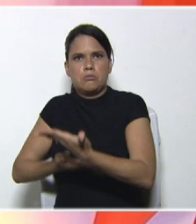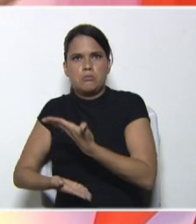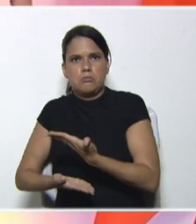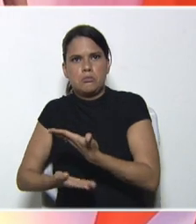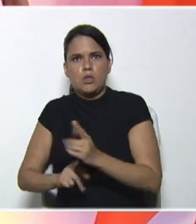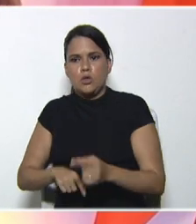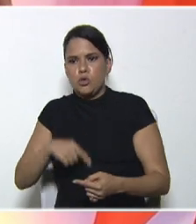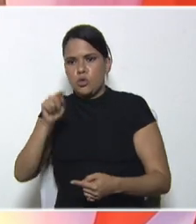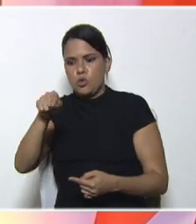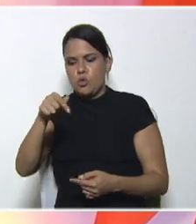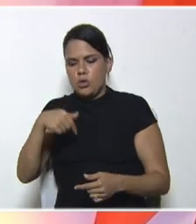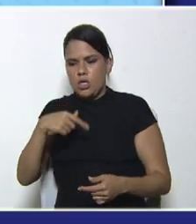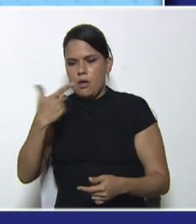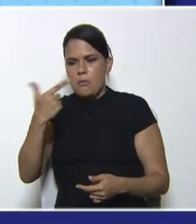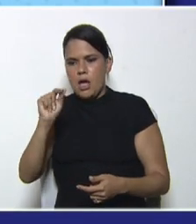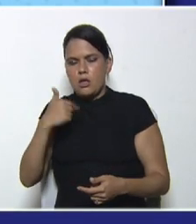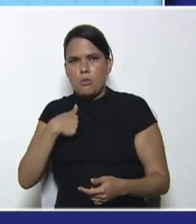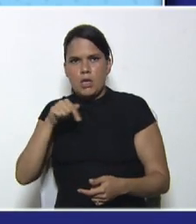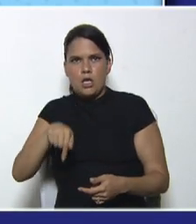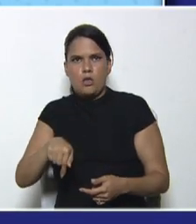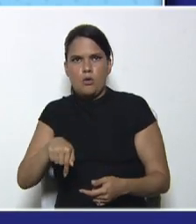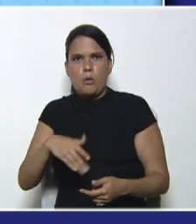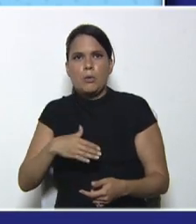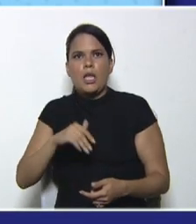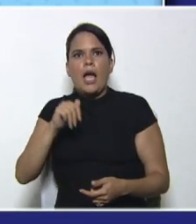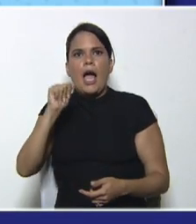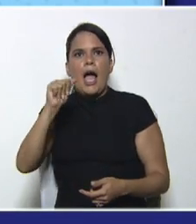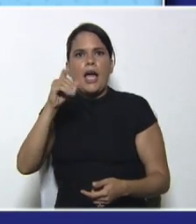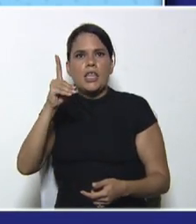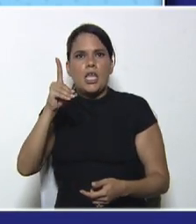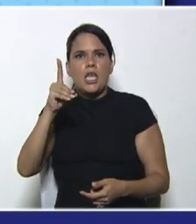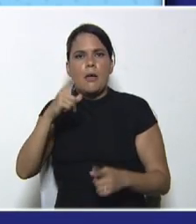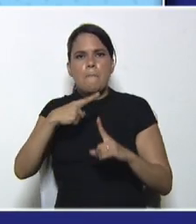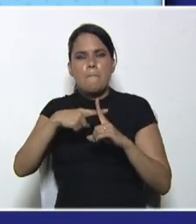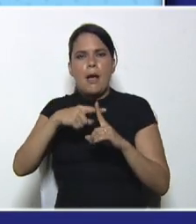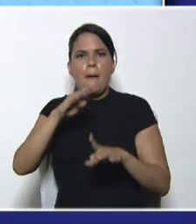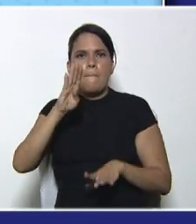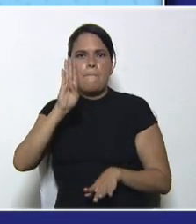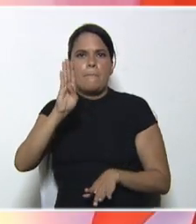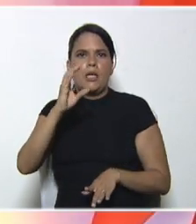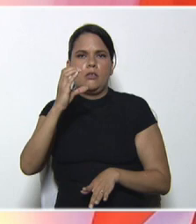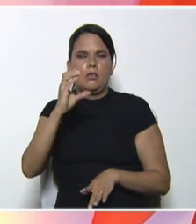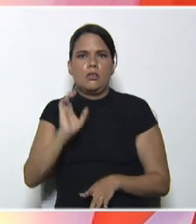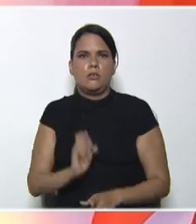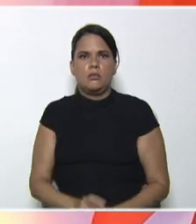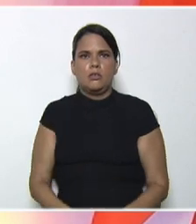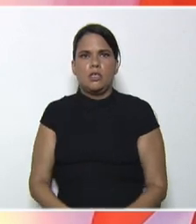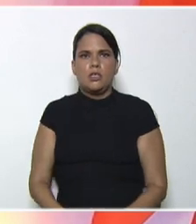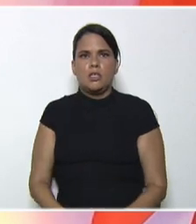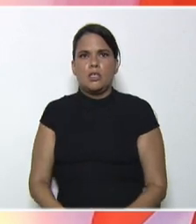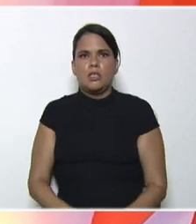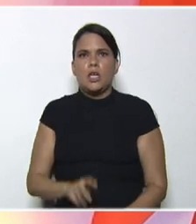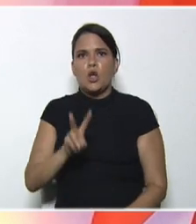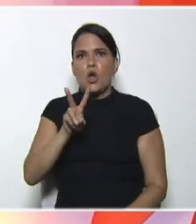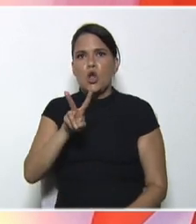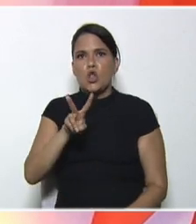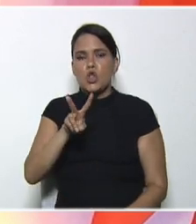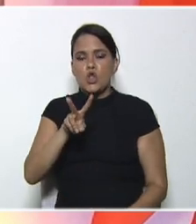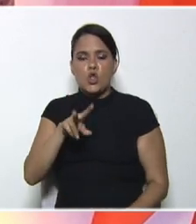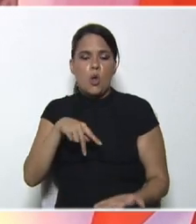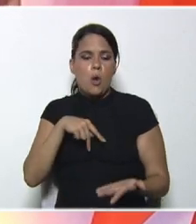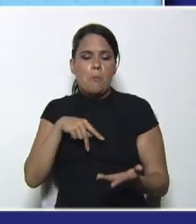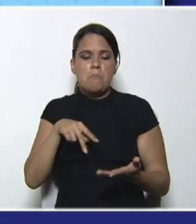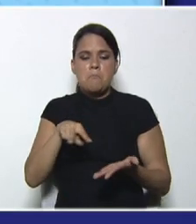intercambiar y voy a tener AD más BC. Es decir, tengo dos parejas bailando y hay un intercambio y cada